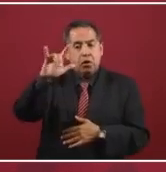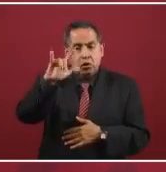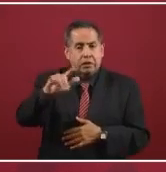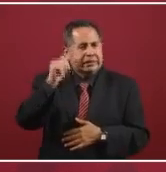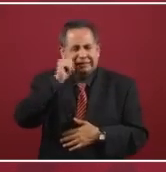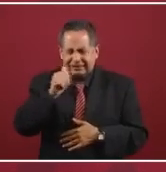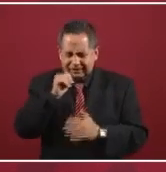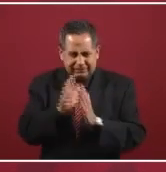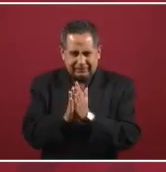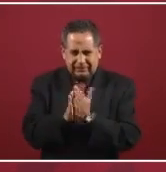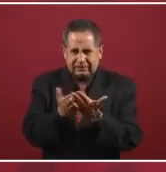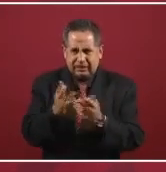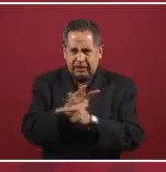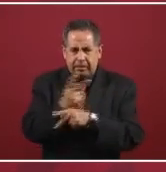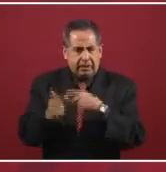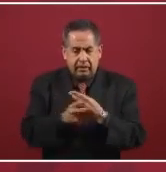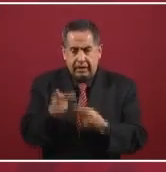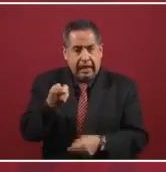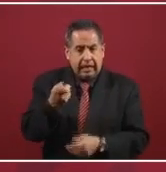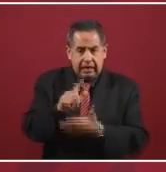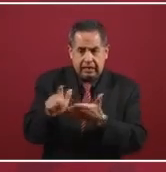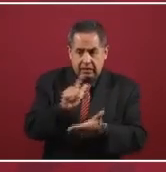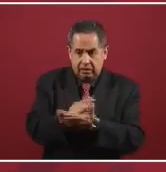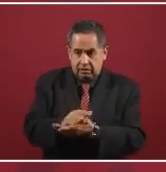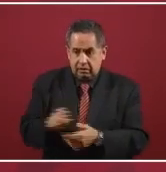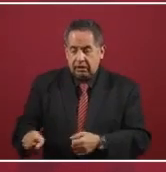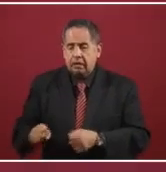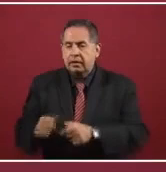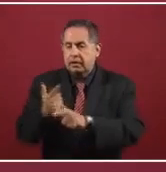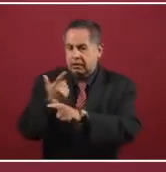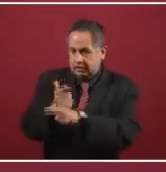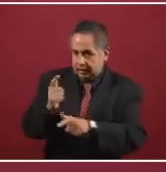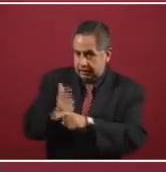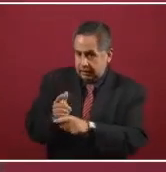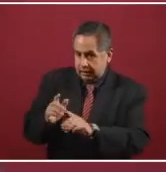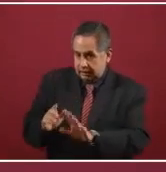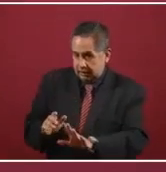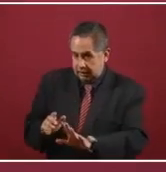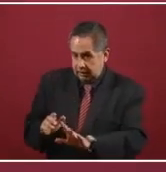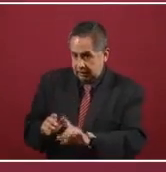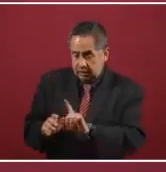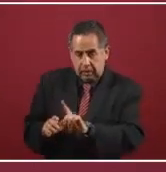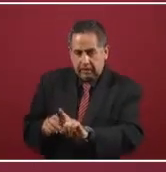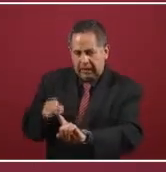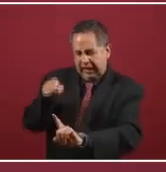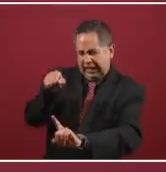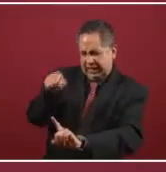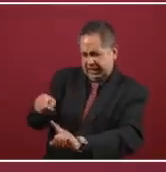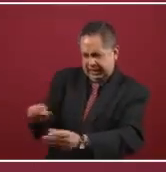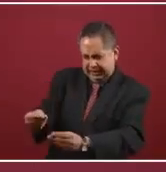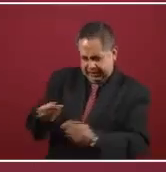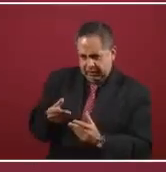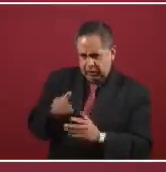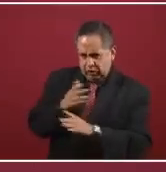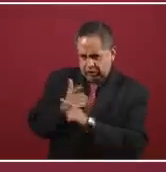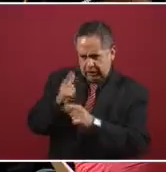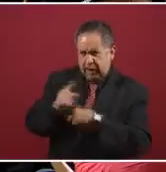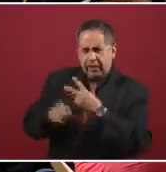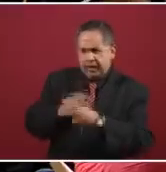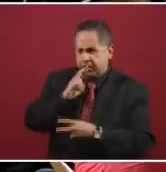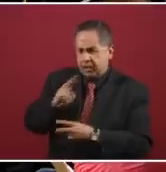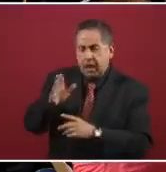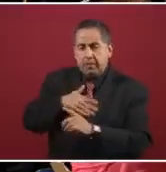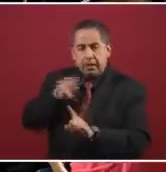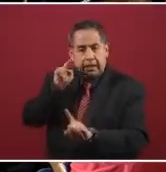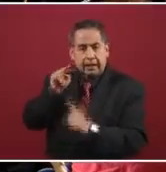identificación, y eso es lo que dice la ley. ¿Y en los taxis? No sé, en ese caso en particular, si me das ese caso, te podría yo dar un punto de